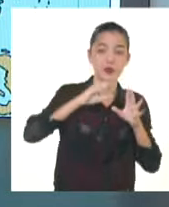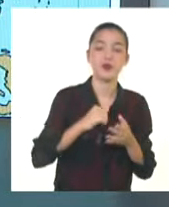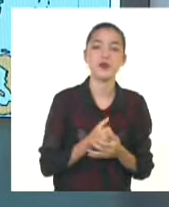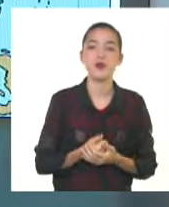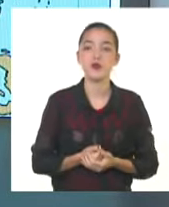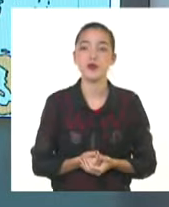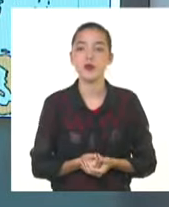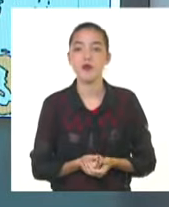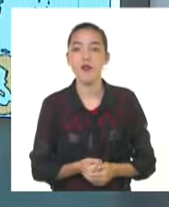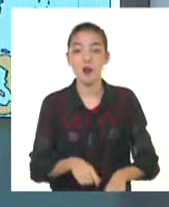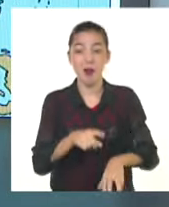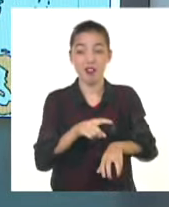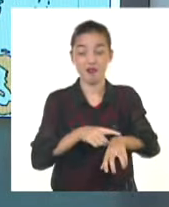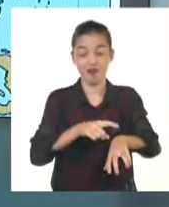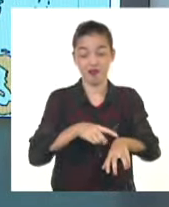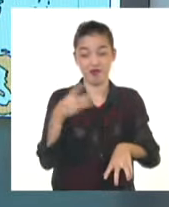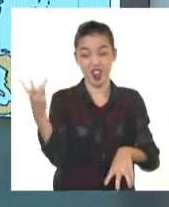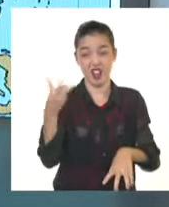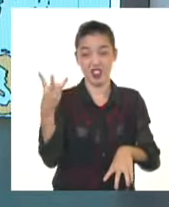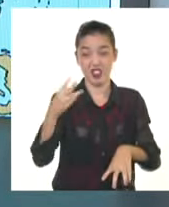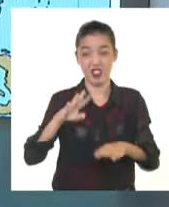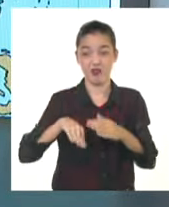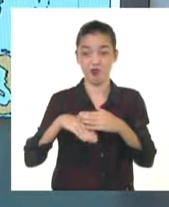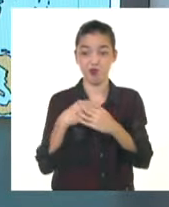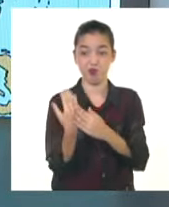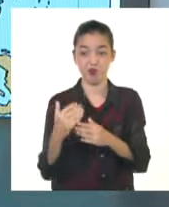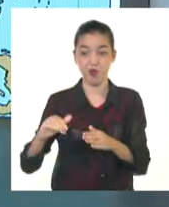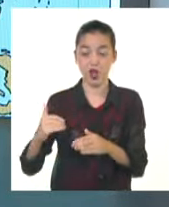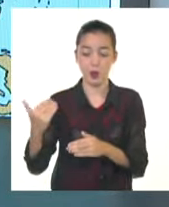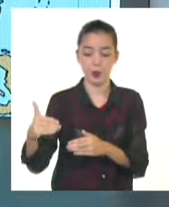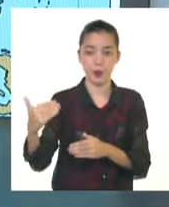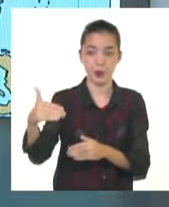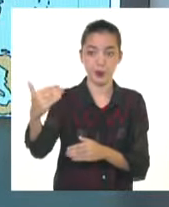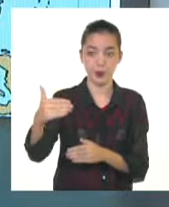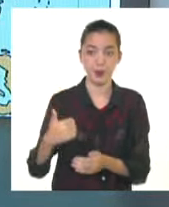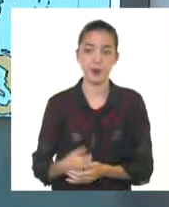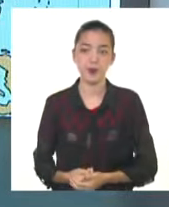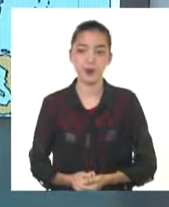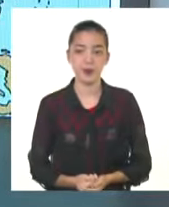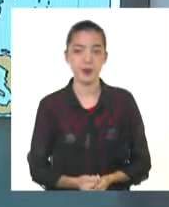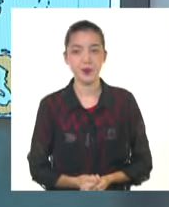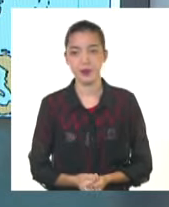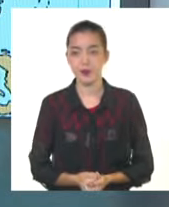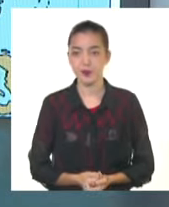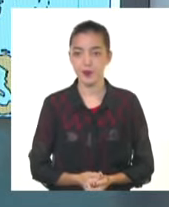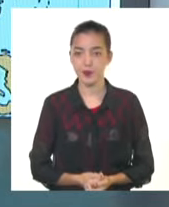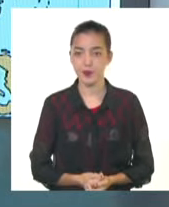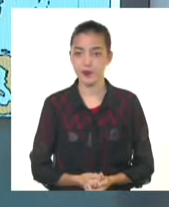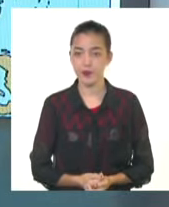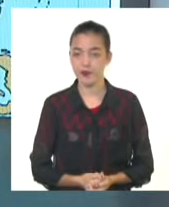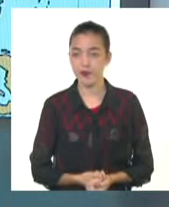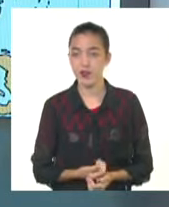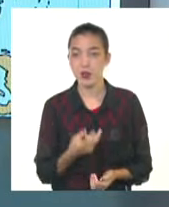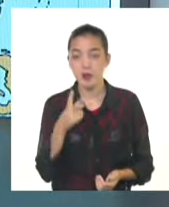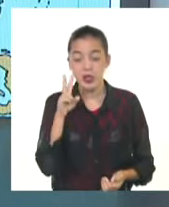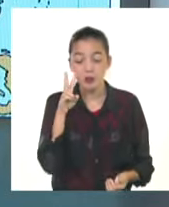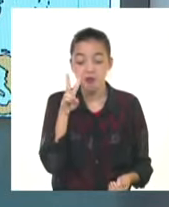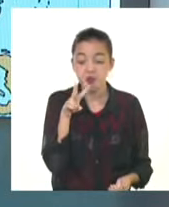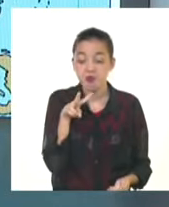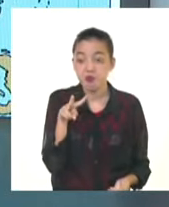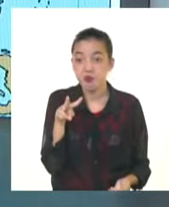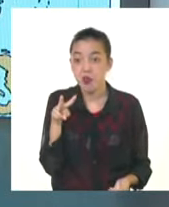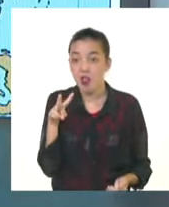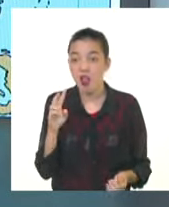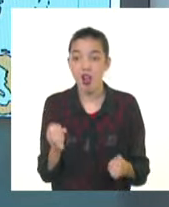un tránsito que lo llevará muy próximo a la parte occidental del país, por tanto se mantendrá la vigilancia sobre la evolución de este sistema y todas